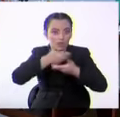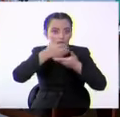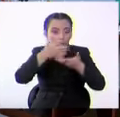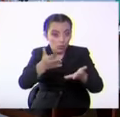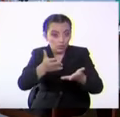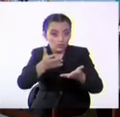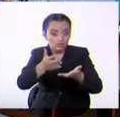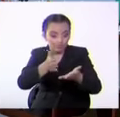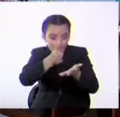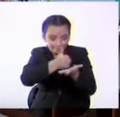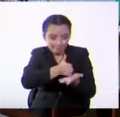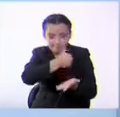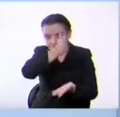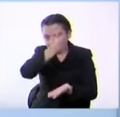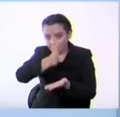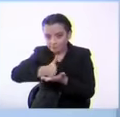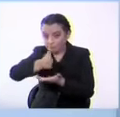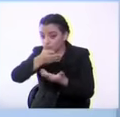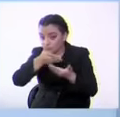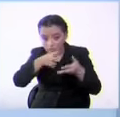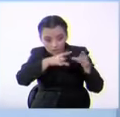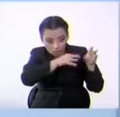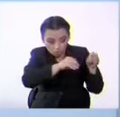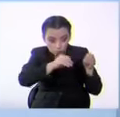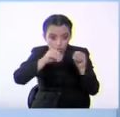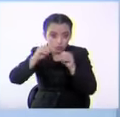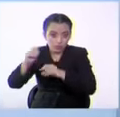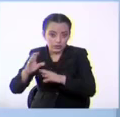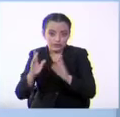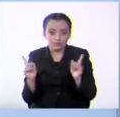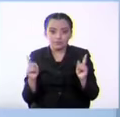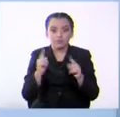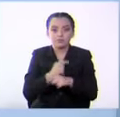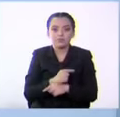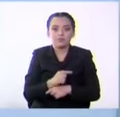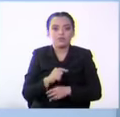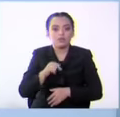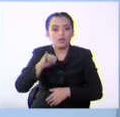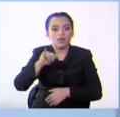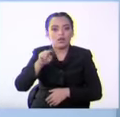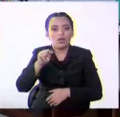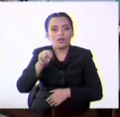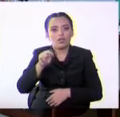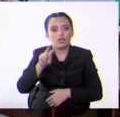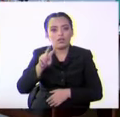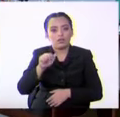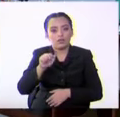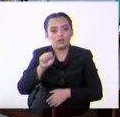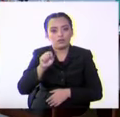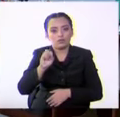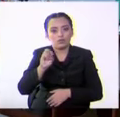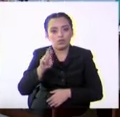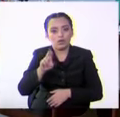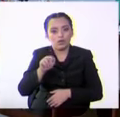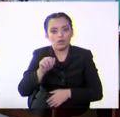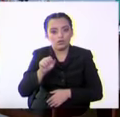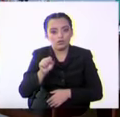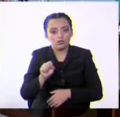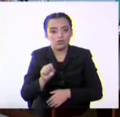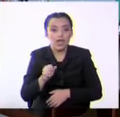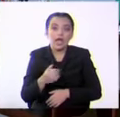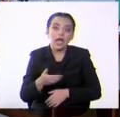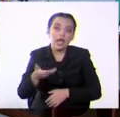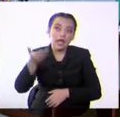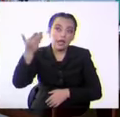Sin embargo, ahora está siendo sustituida por las especies invasoras. ¿Qué son estas especies? Pues especies que no estaban